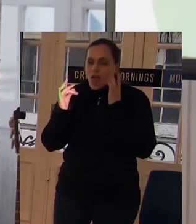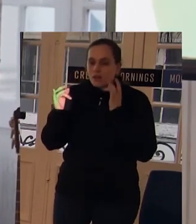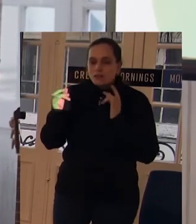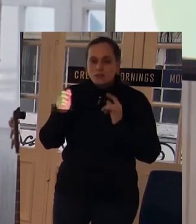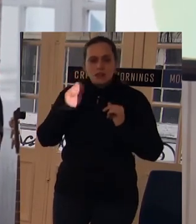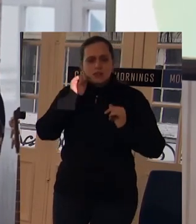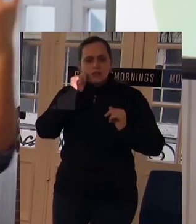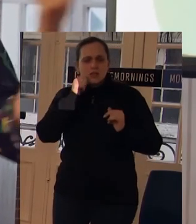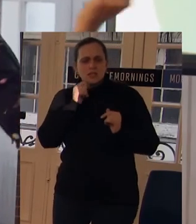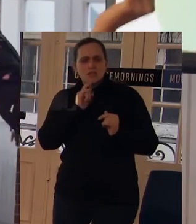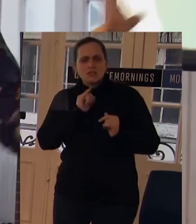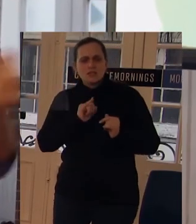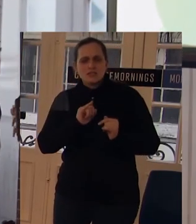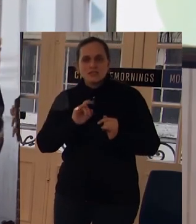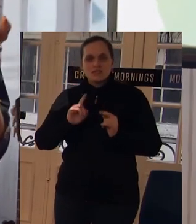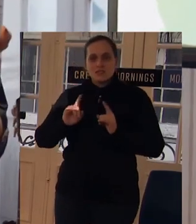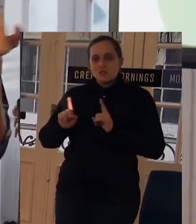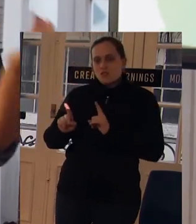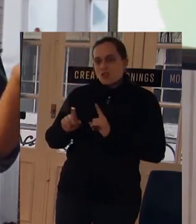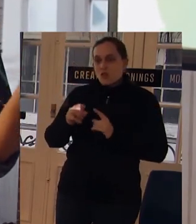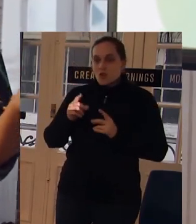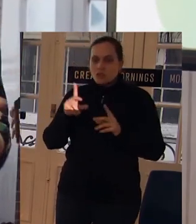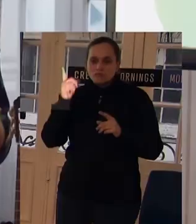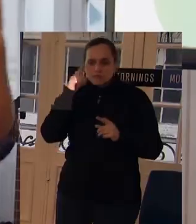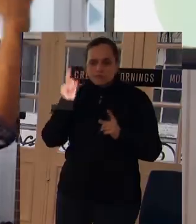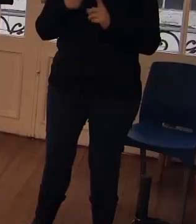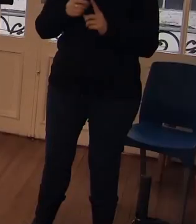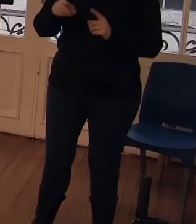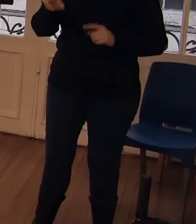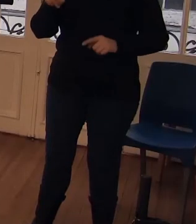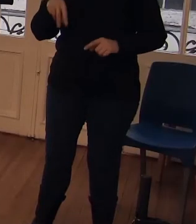con esa persona. O sea, vos transitaste un proceso creativo,